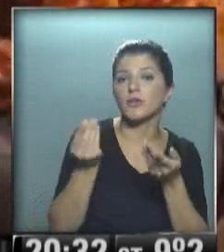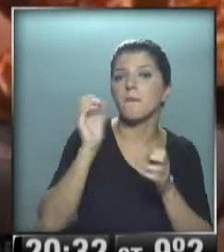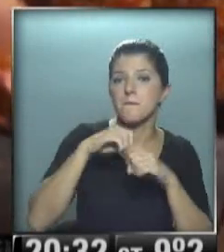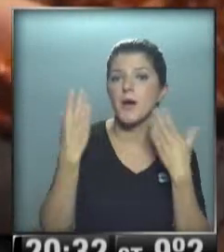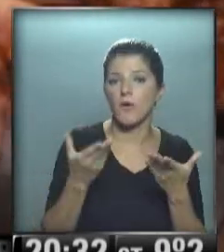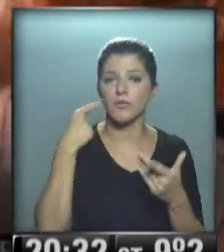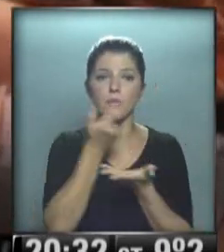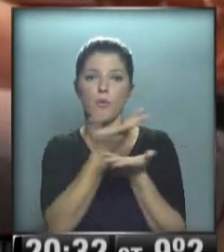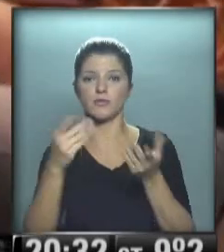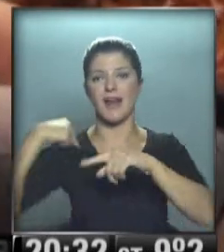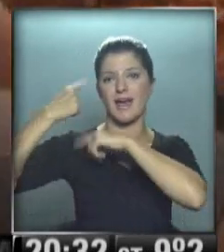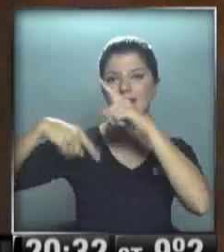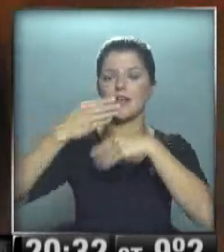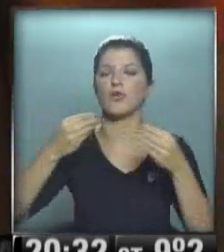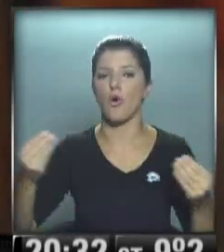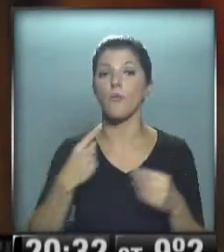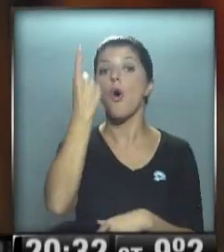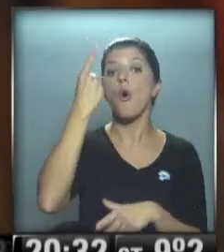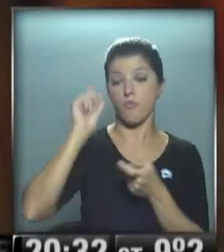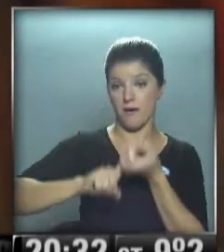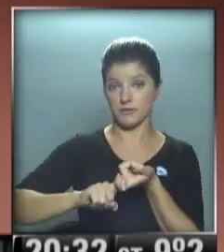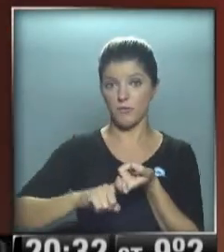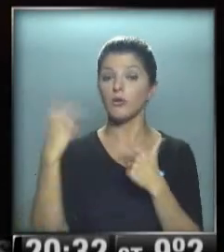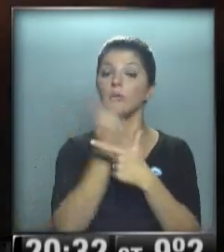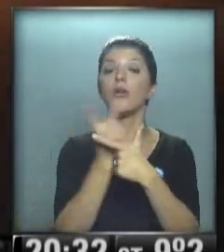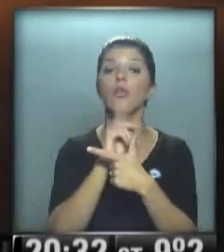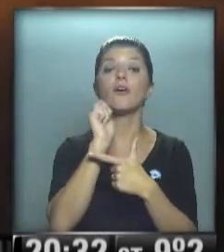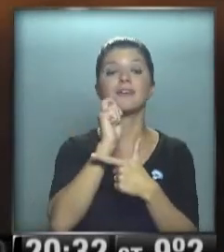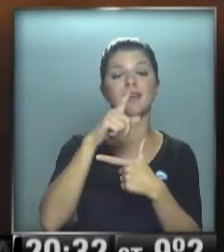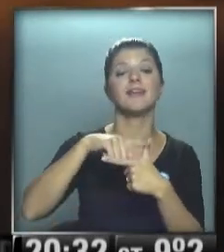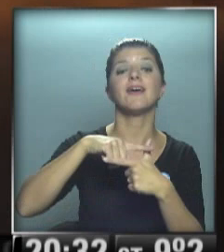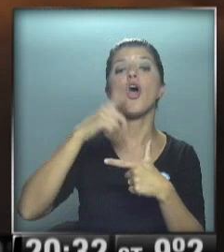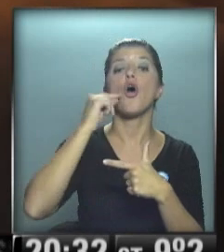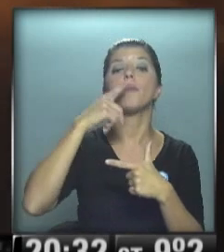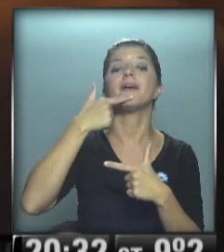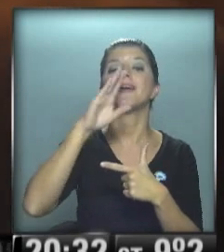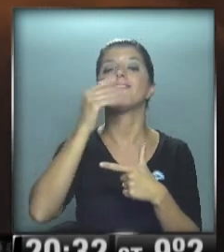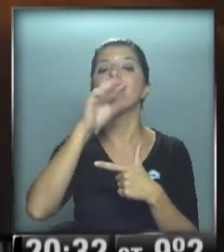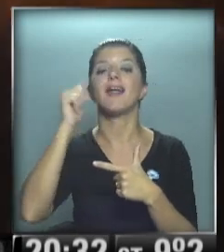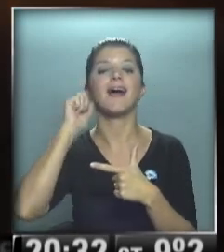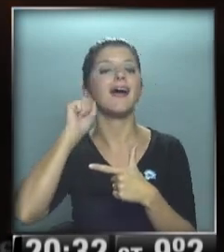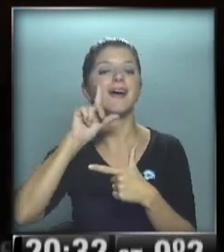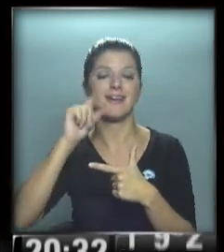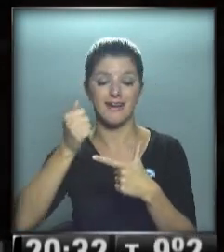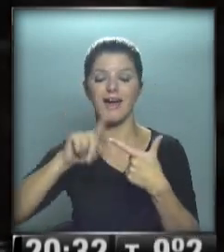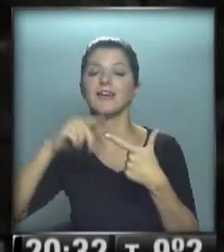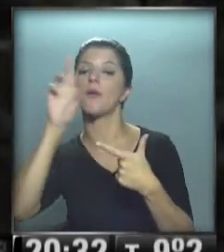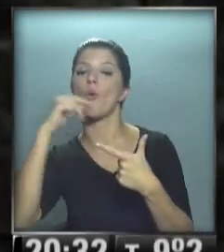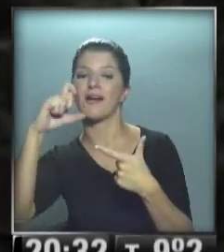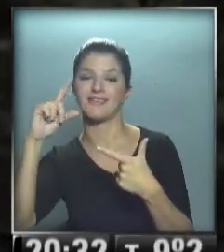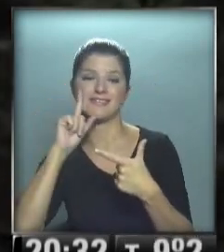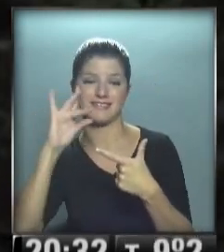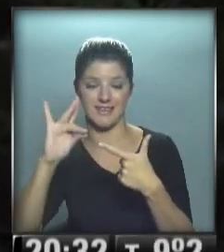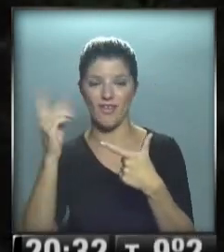de retratar a su generación la historia de un matrimonio los protagonistas de la historia leos baraglia Celeste Sid los dos allí tan bellos que